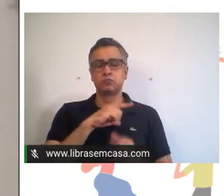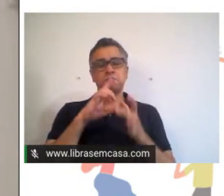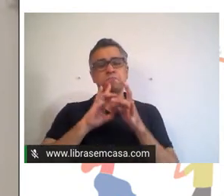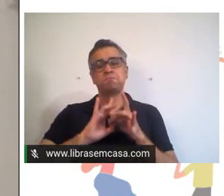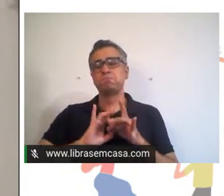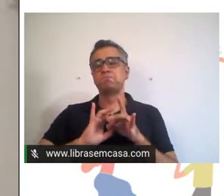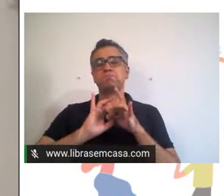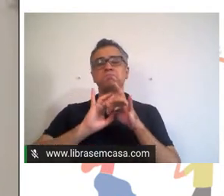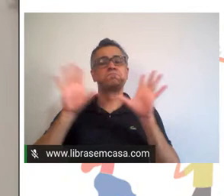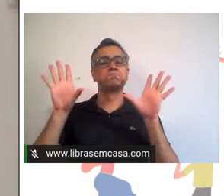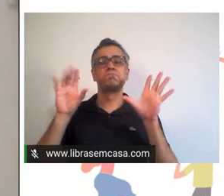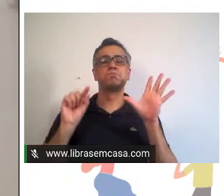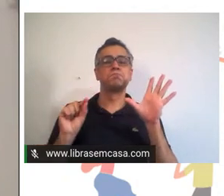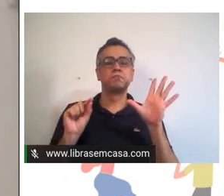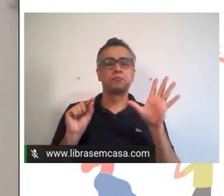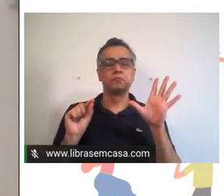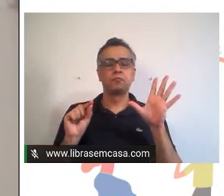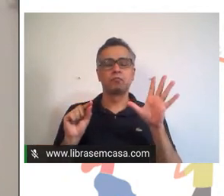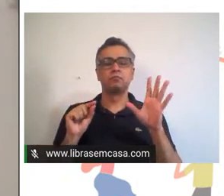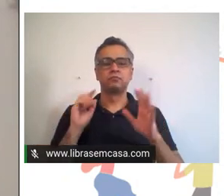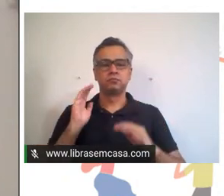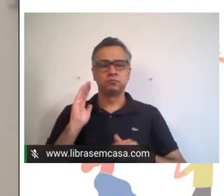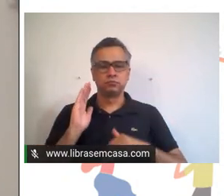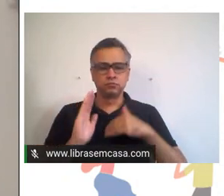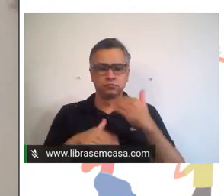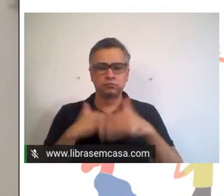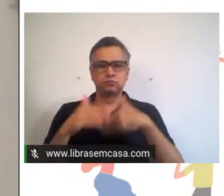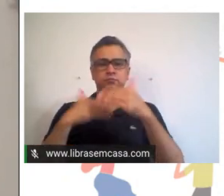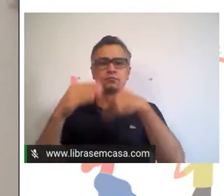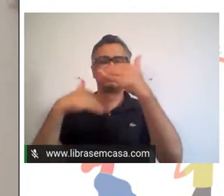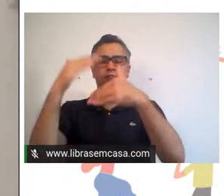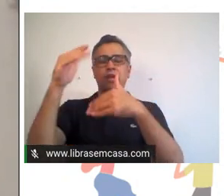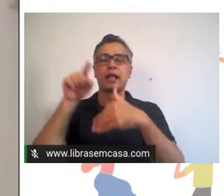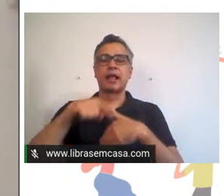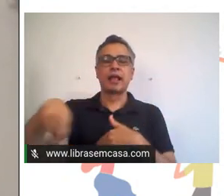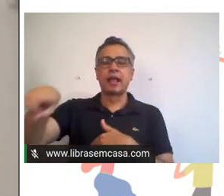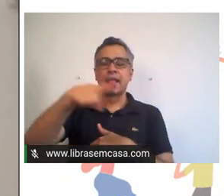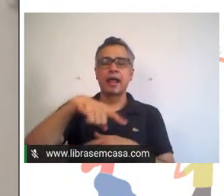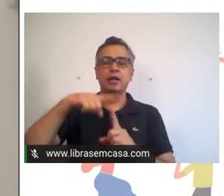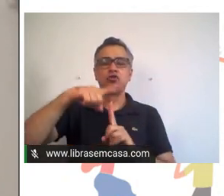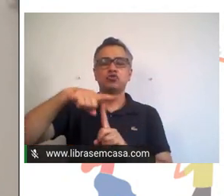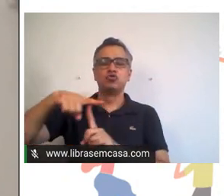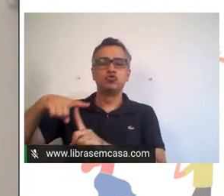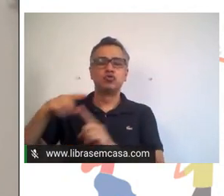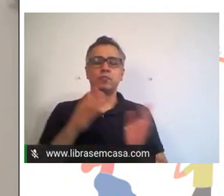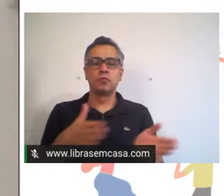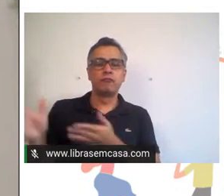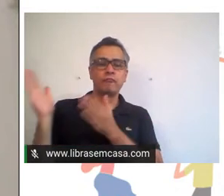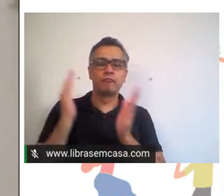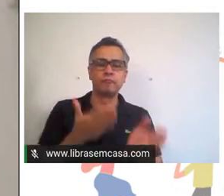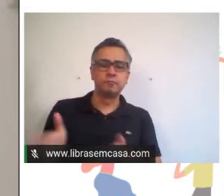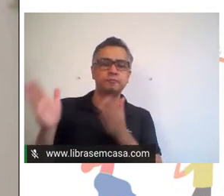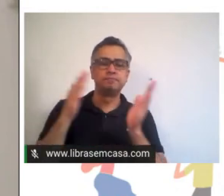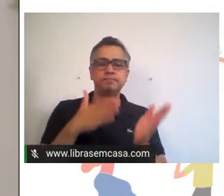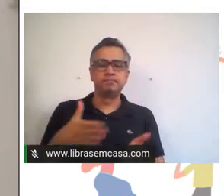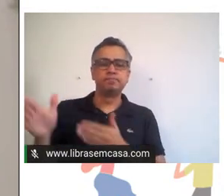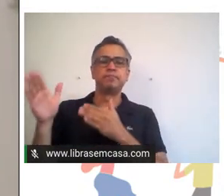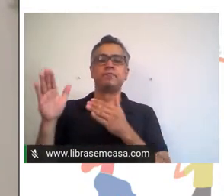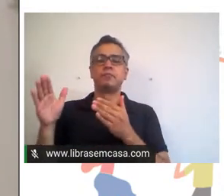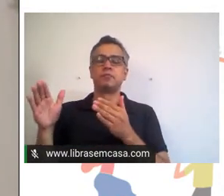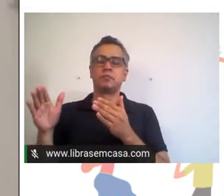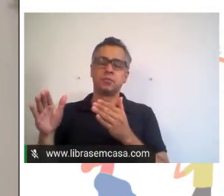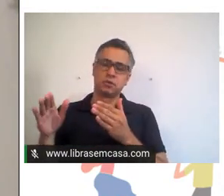librado a el avance de estas formas productivas que son que